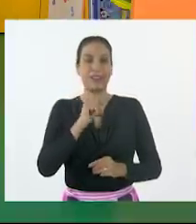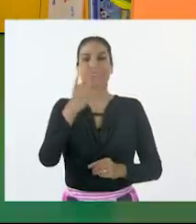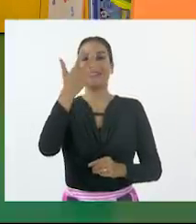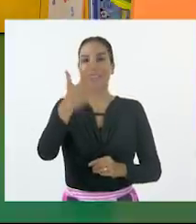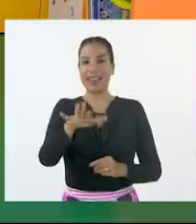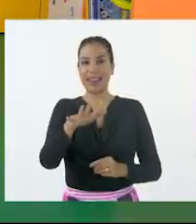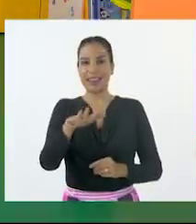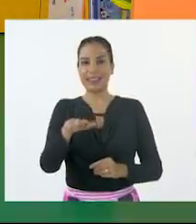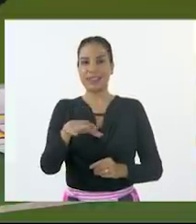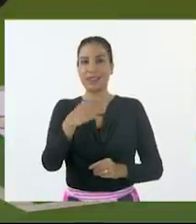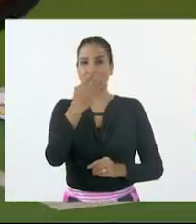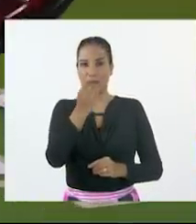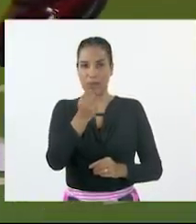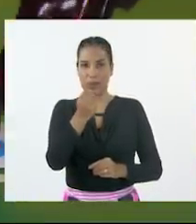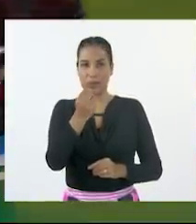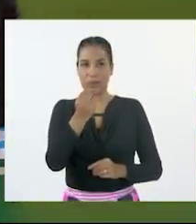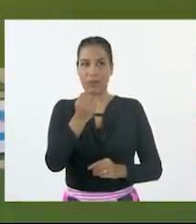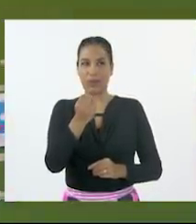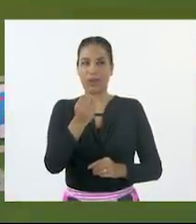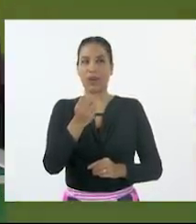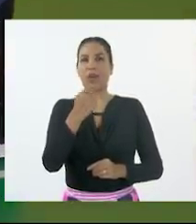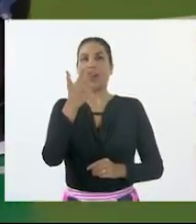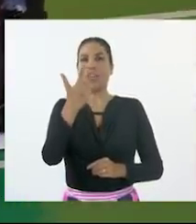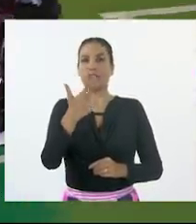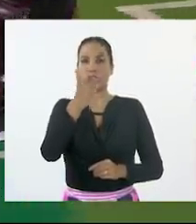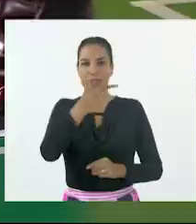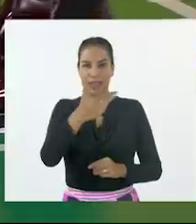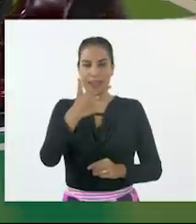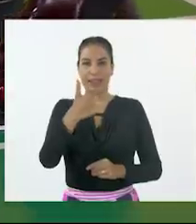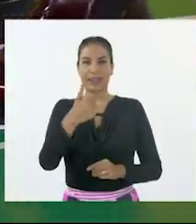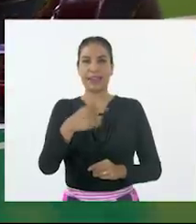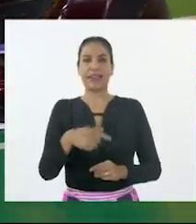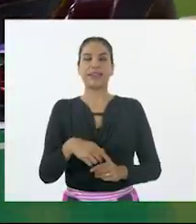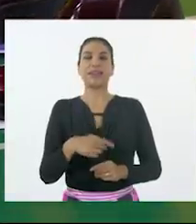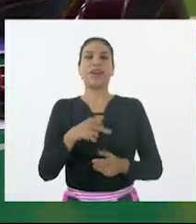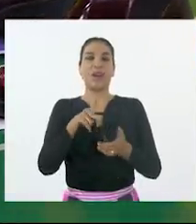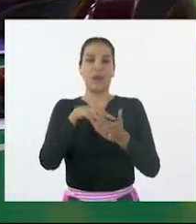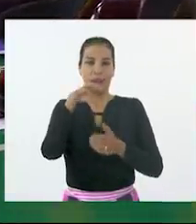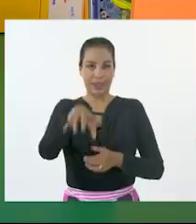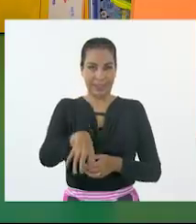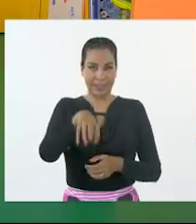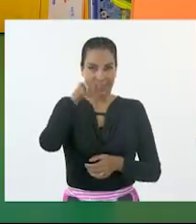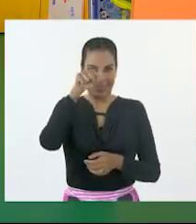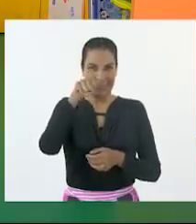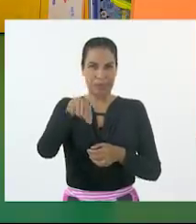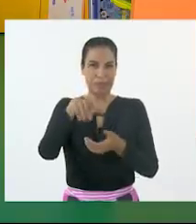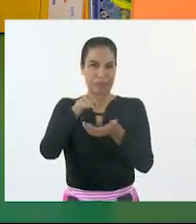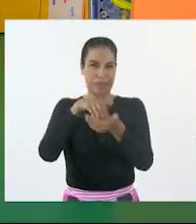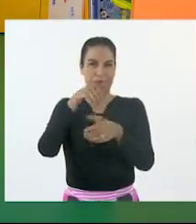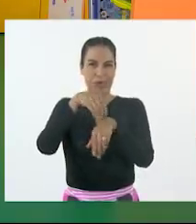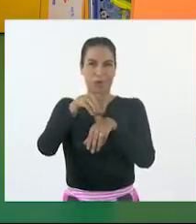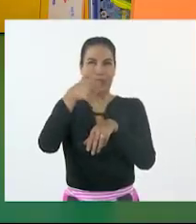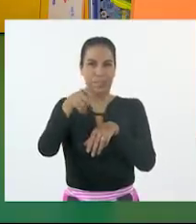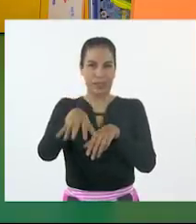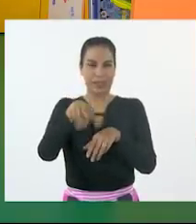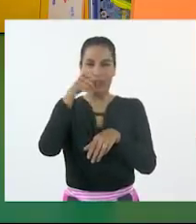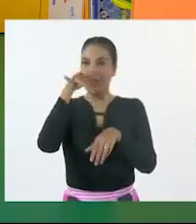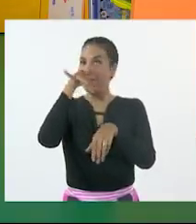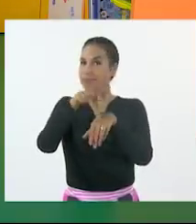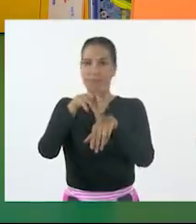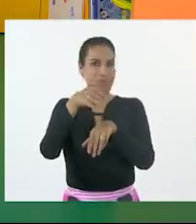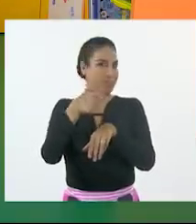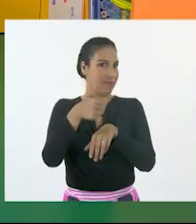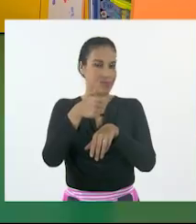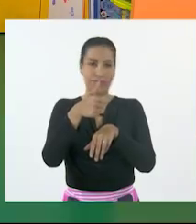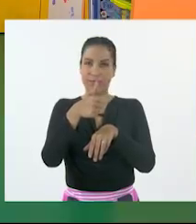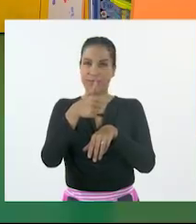10, 9, 8, 7, recojo. Ajá. Esta. No piso el 6.